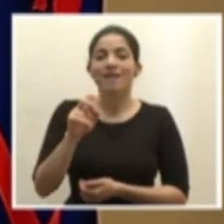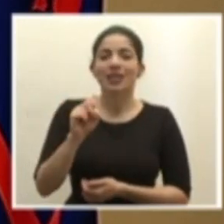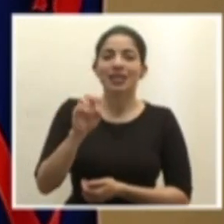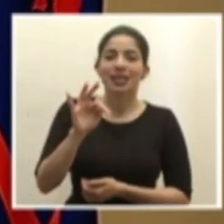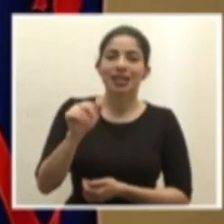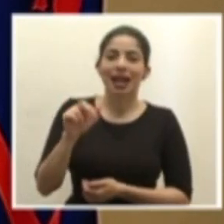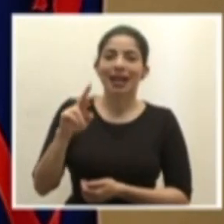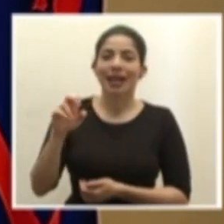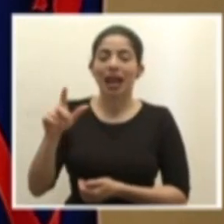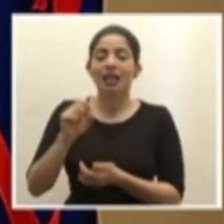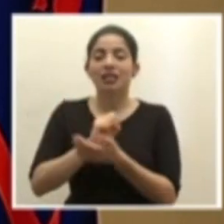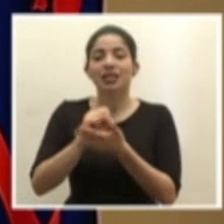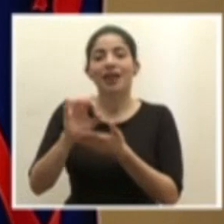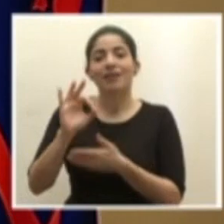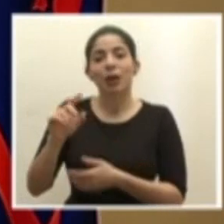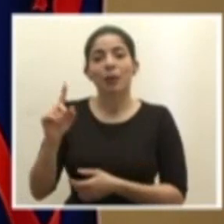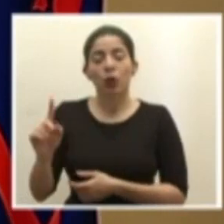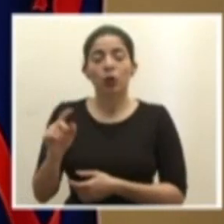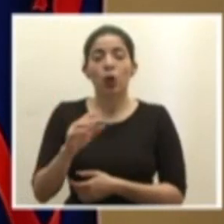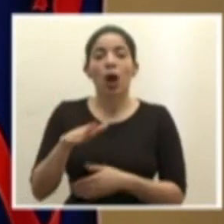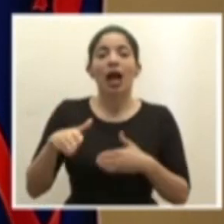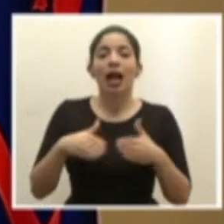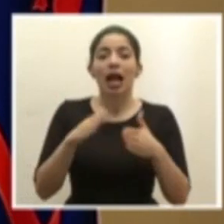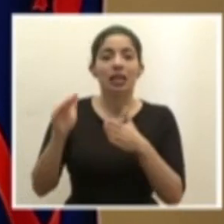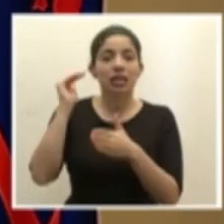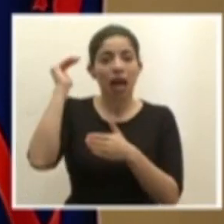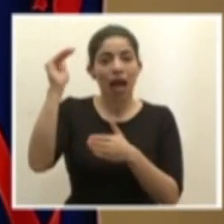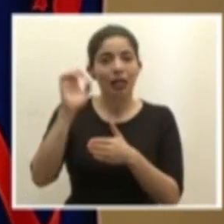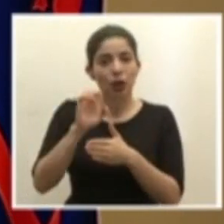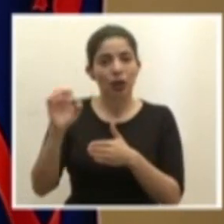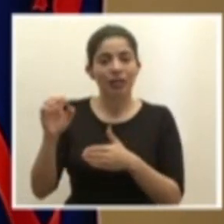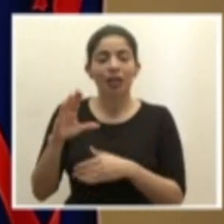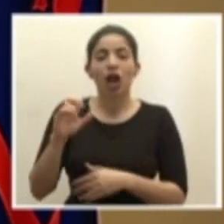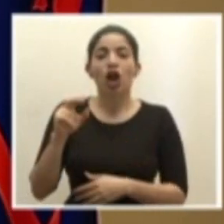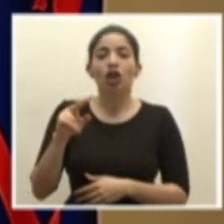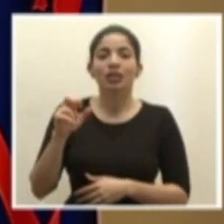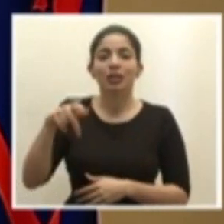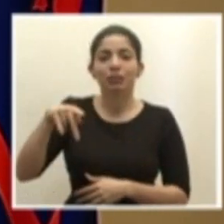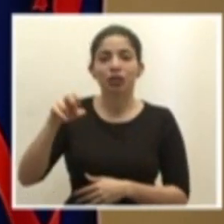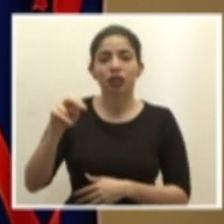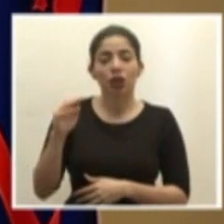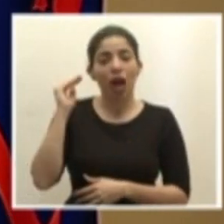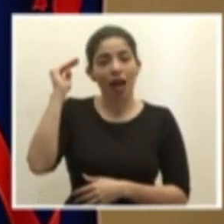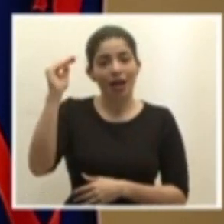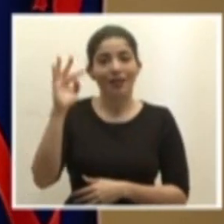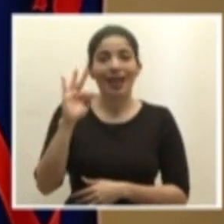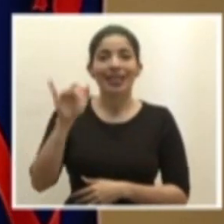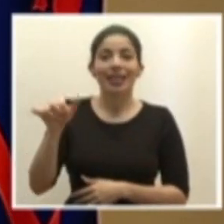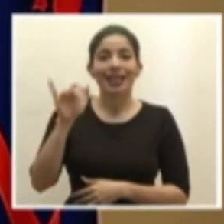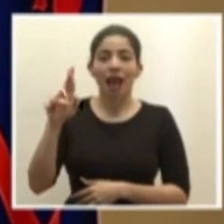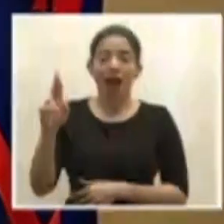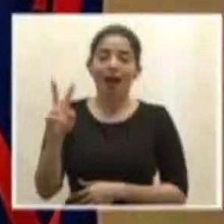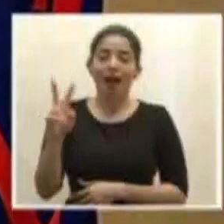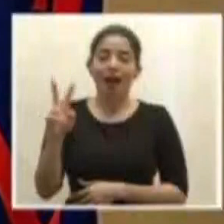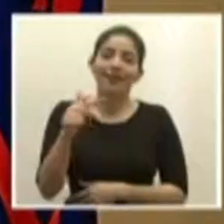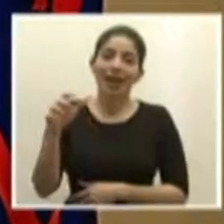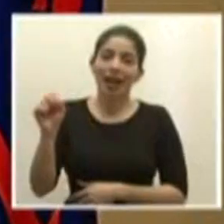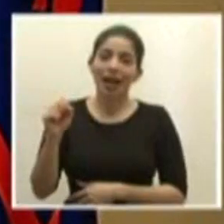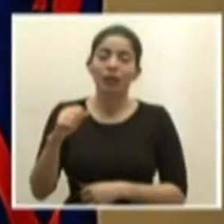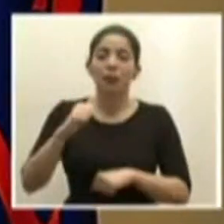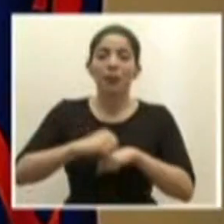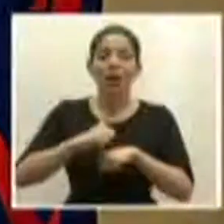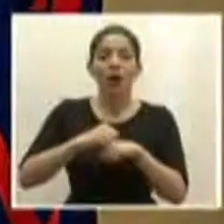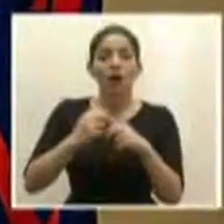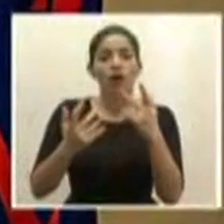San Felipe 1, Calle Alto, Parte Este, Concepción Arriba, El Tejar, Las Vegas, Piedras de